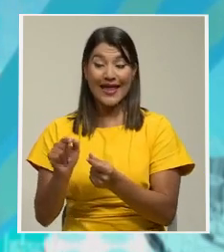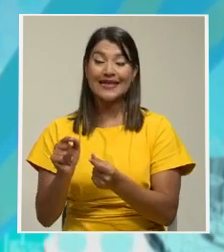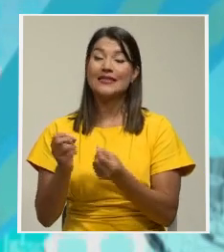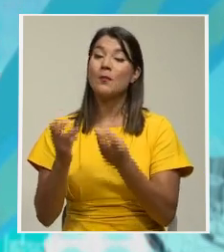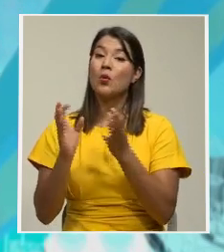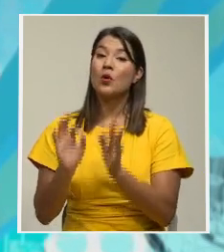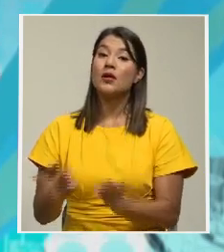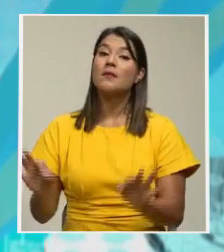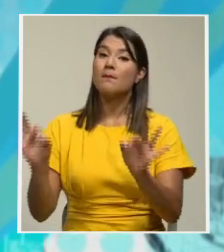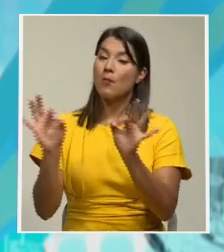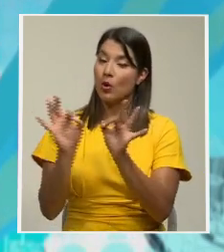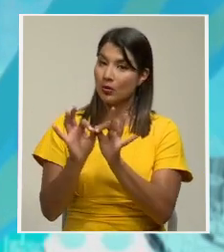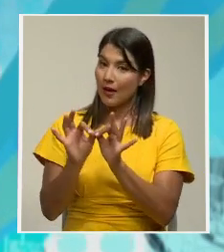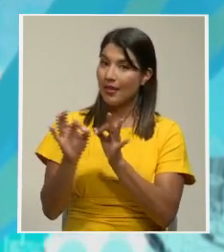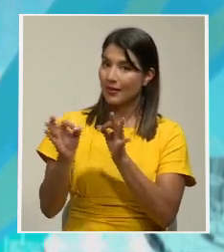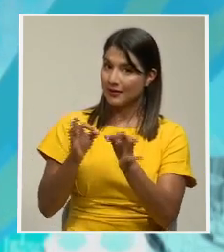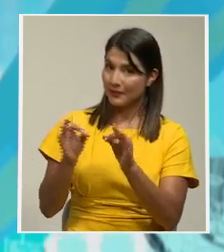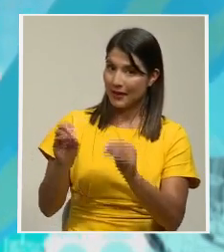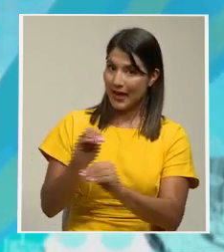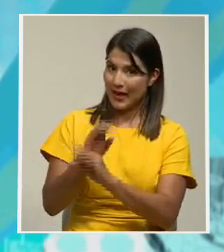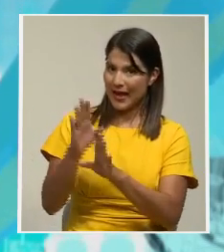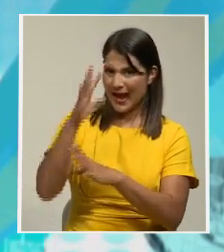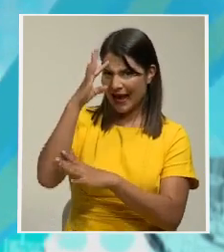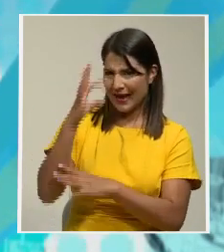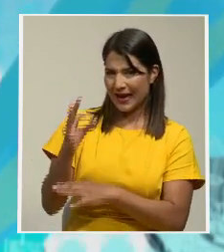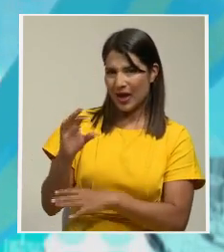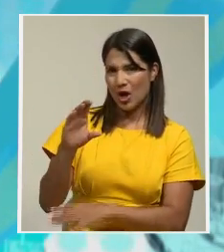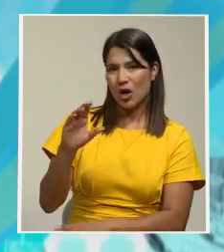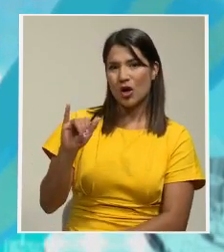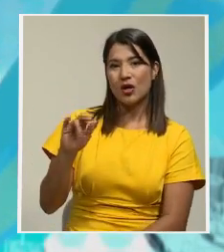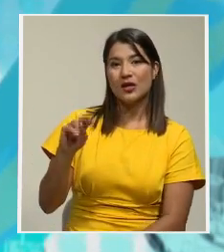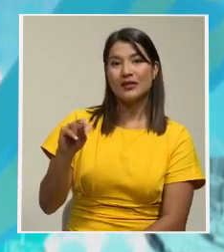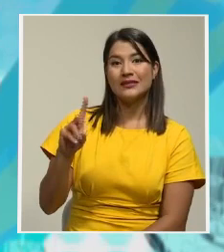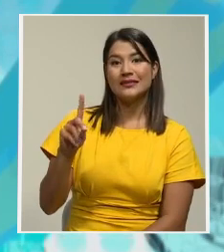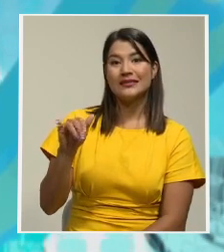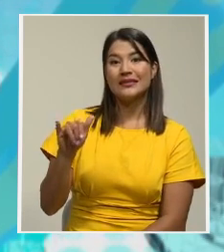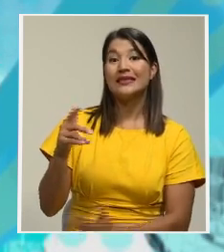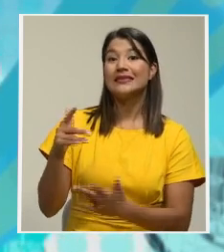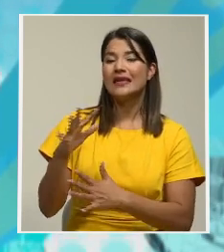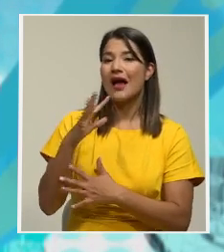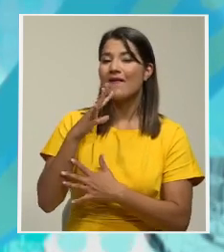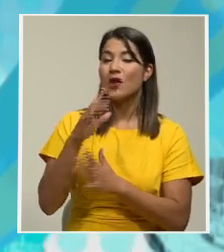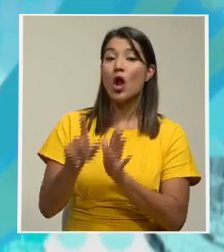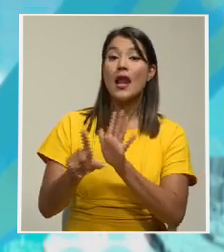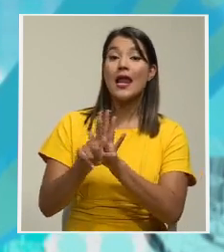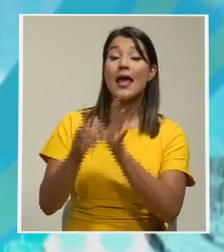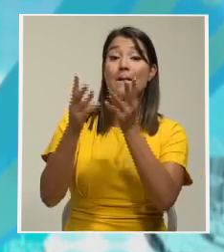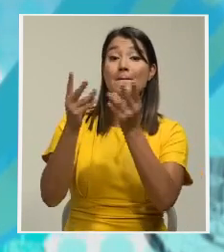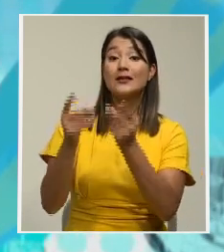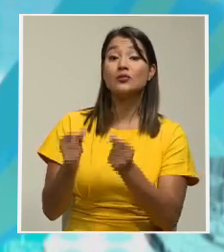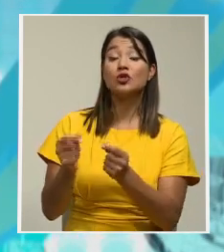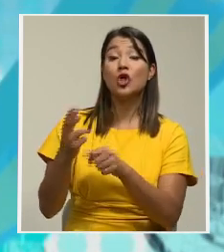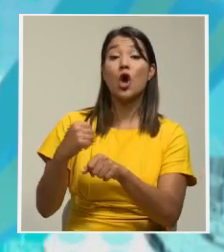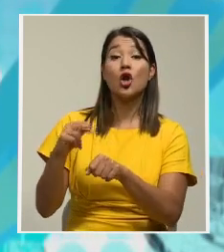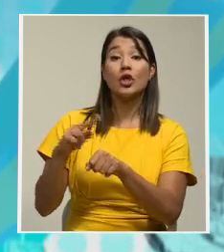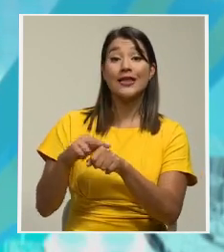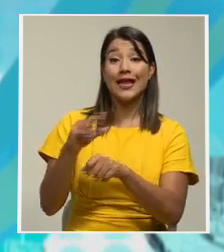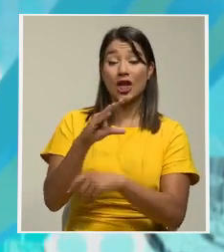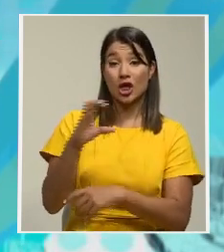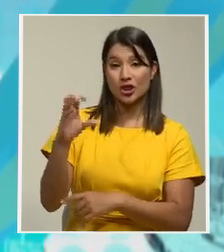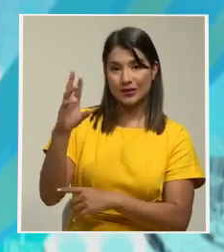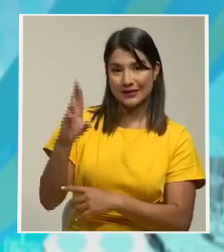importante también dejarla clara, y yo creo que doña Cindy también ya la mencionó. La Ley de Presupuesto Ordinario de la